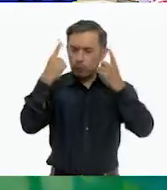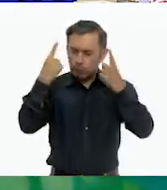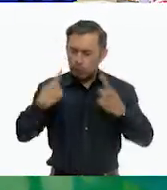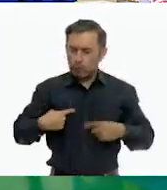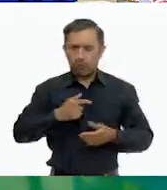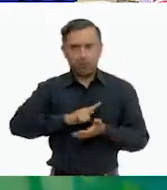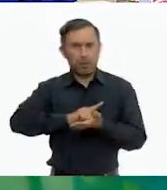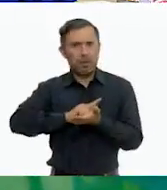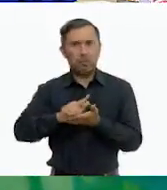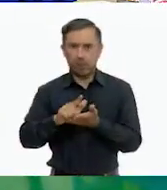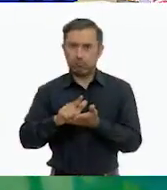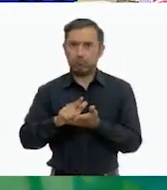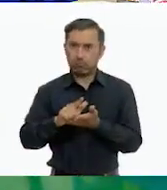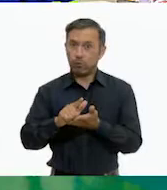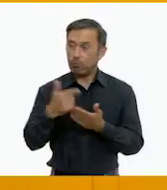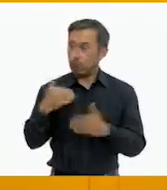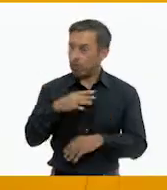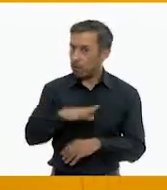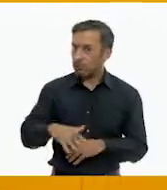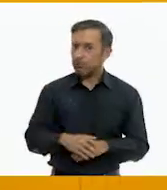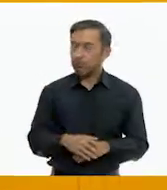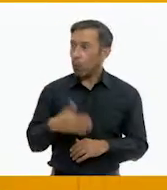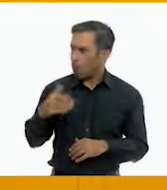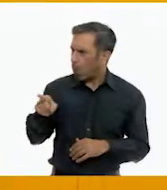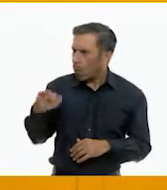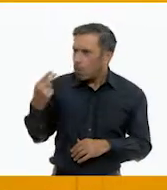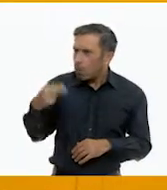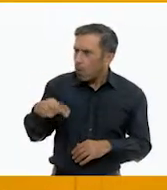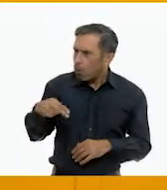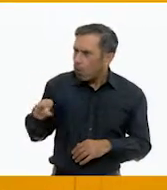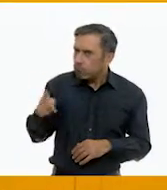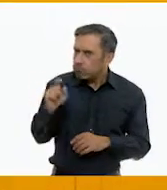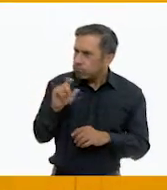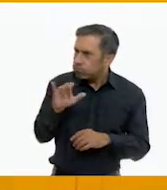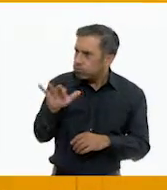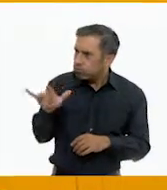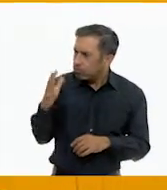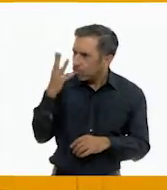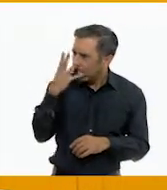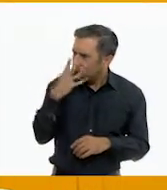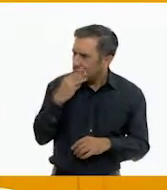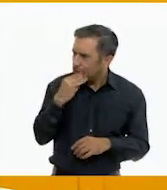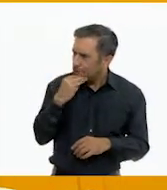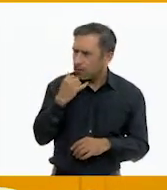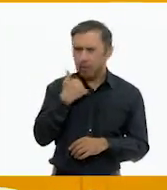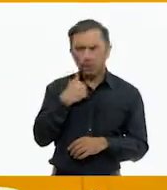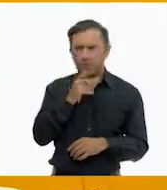maravilloso. Oye, y qué bonito nombre. Pero, ¿qué significa?